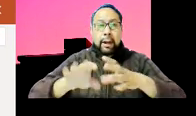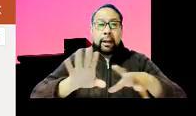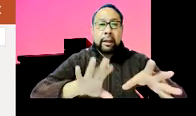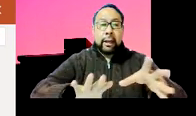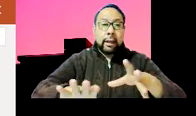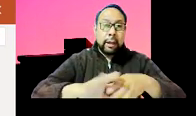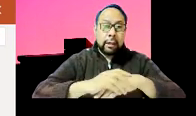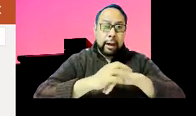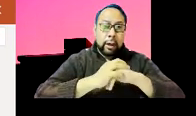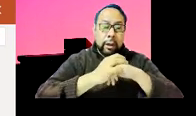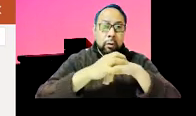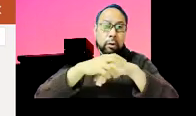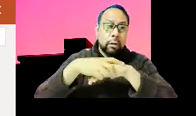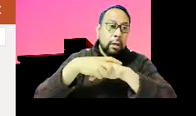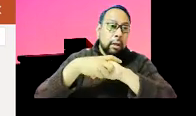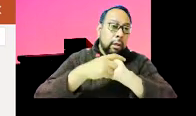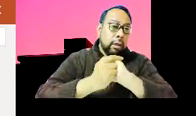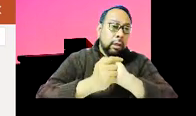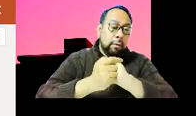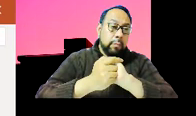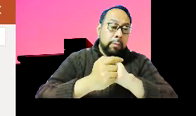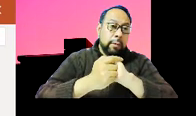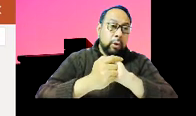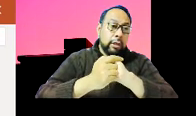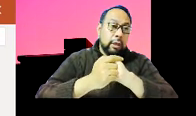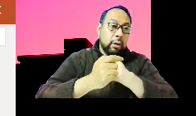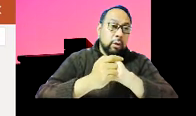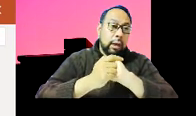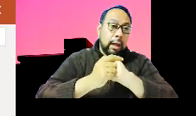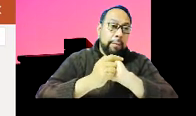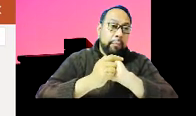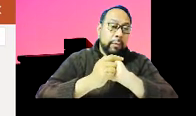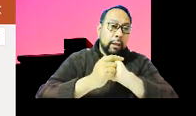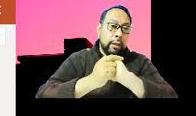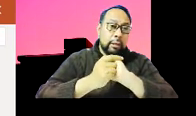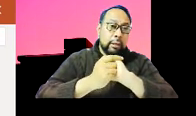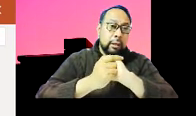vamos a esperar a que se agreguen más, ya se agregaron algunos, y vamos a proseguir con